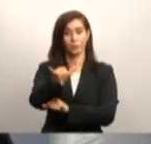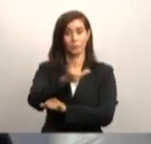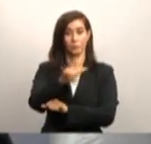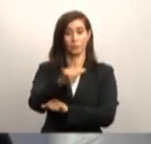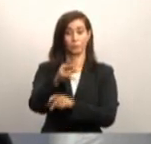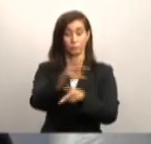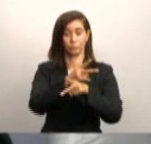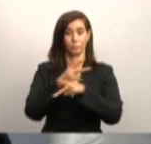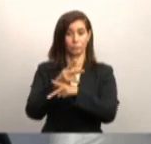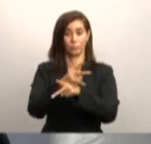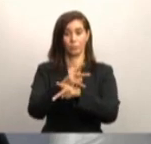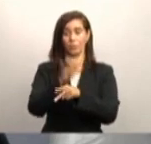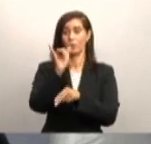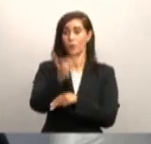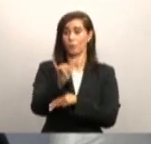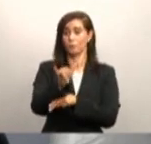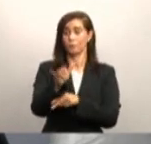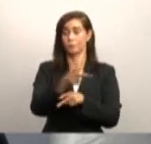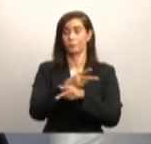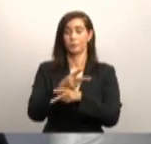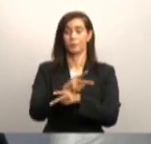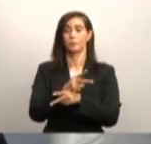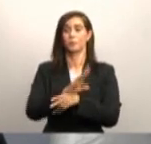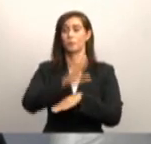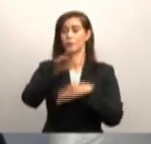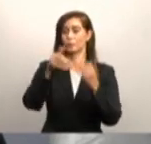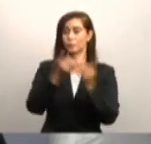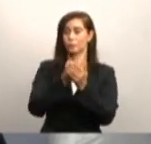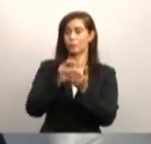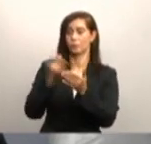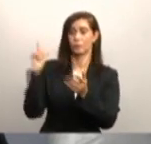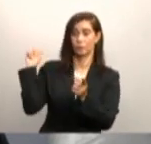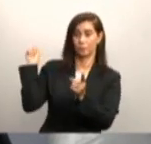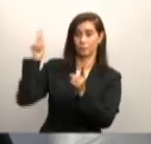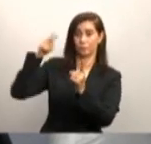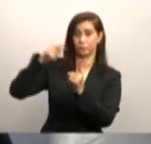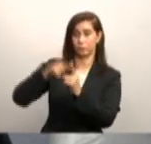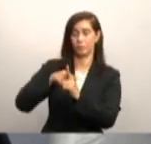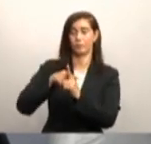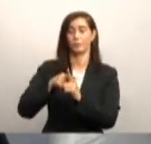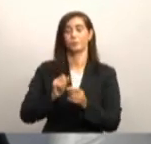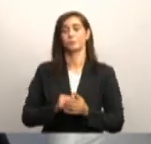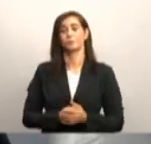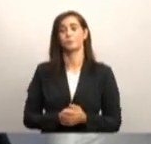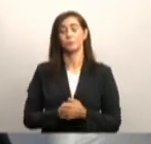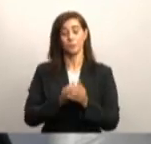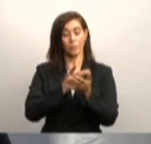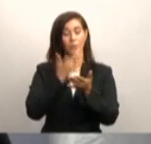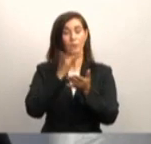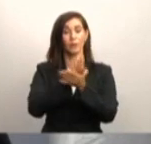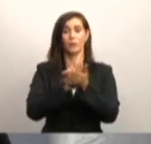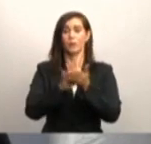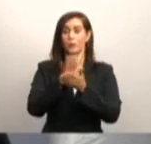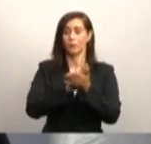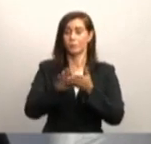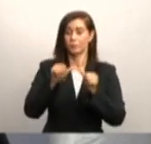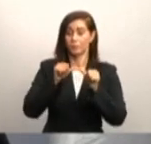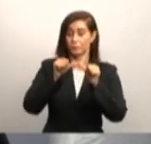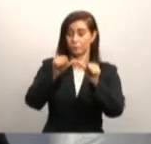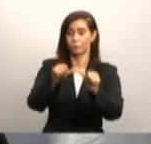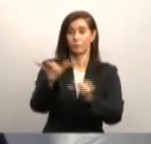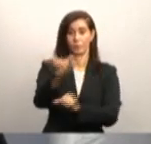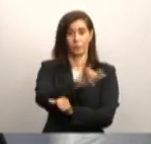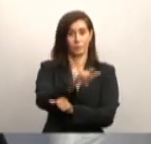básicas que se han indicado desde el inicio de la epidemia. las medidas de higiene deben continuar